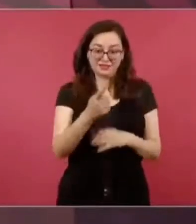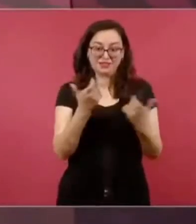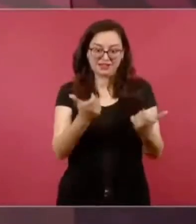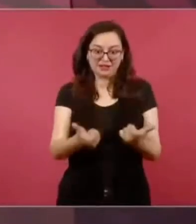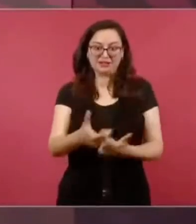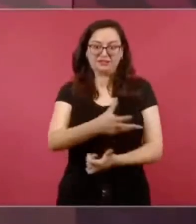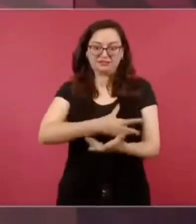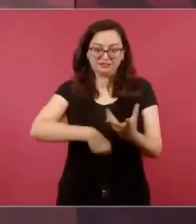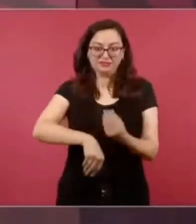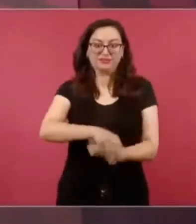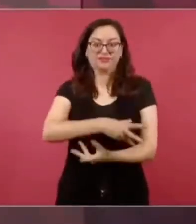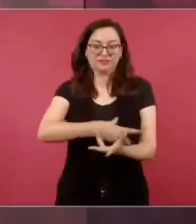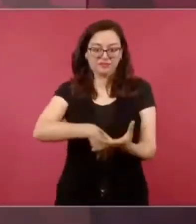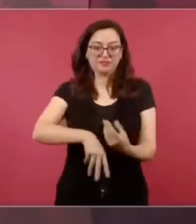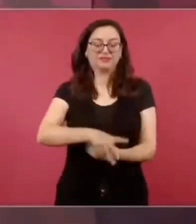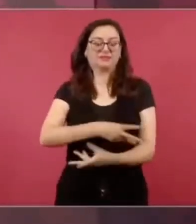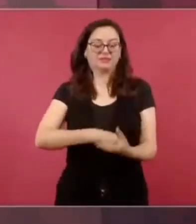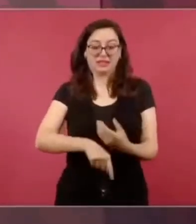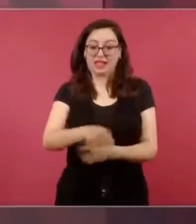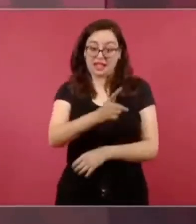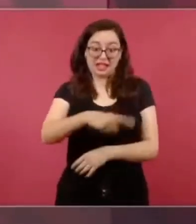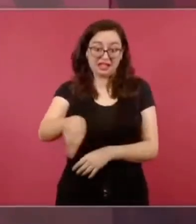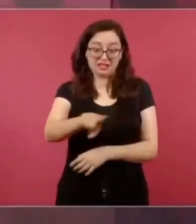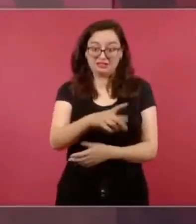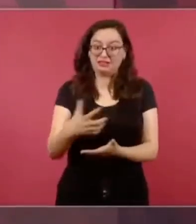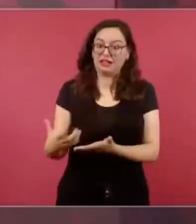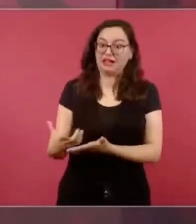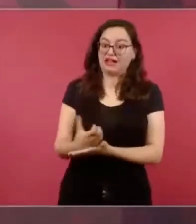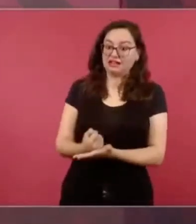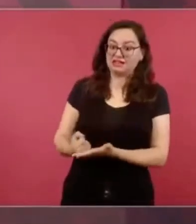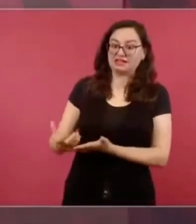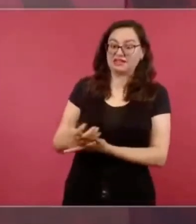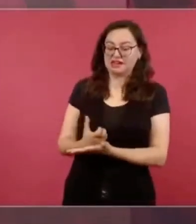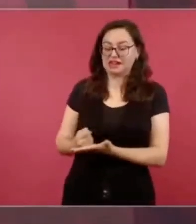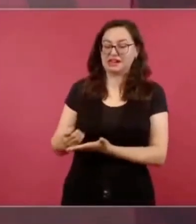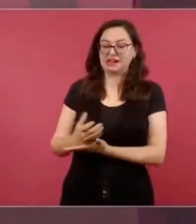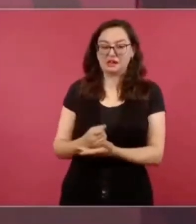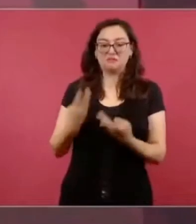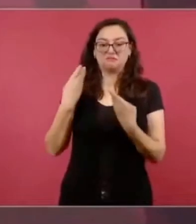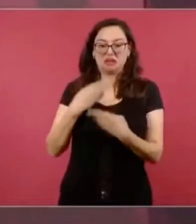en las arcas de los bancos.